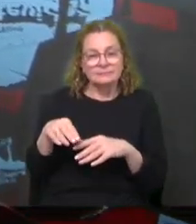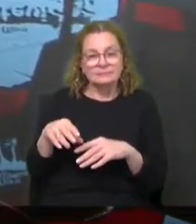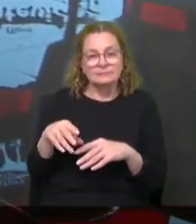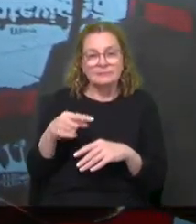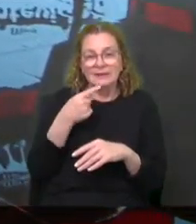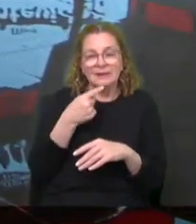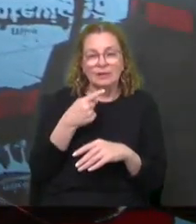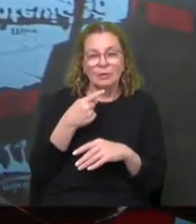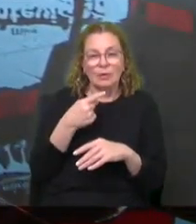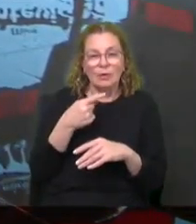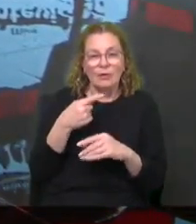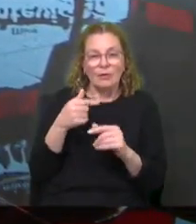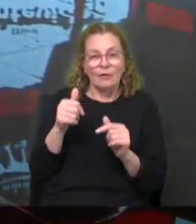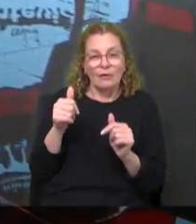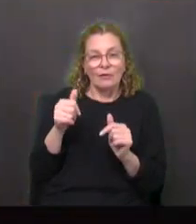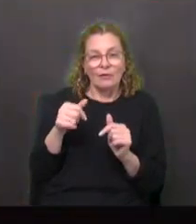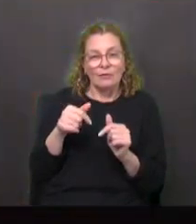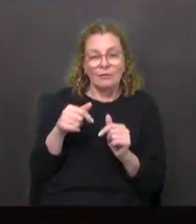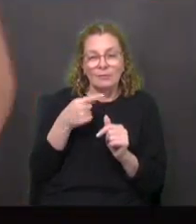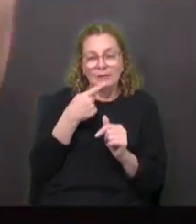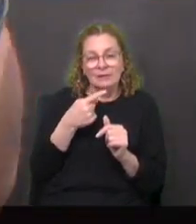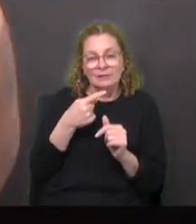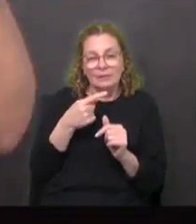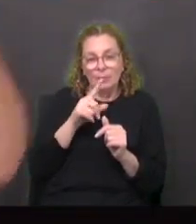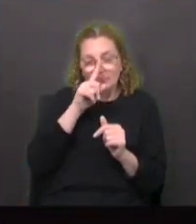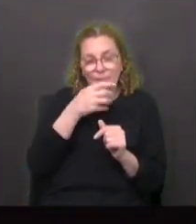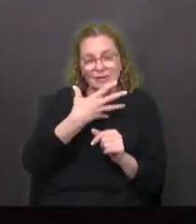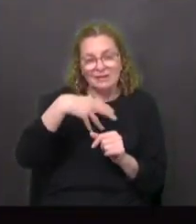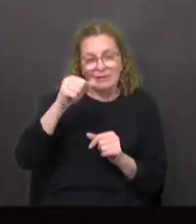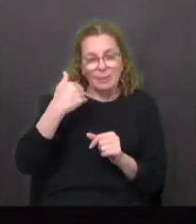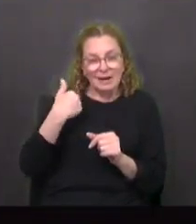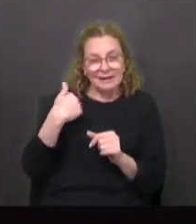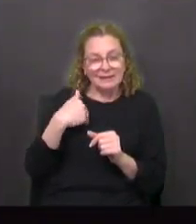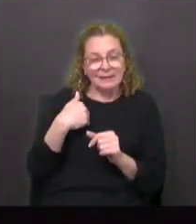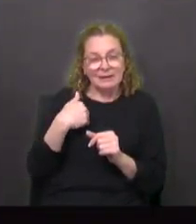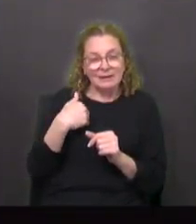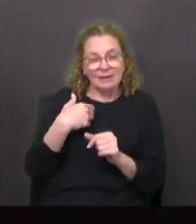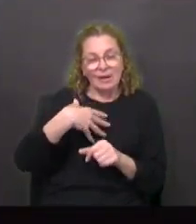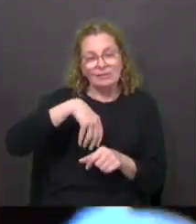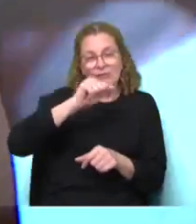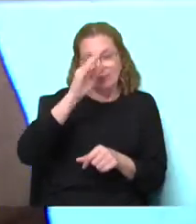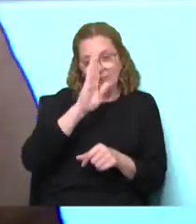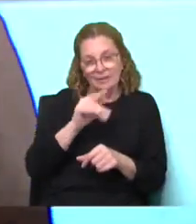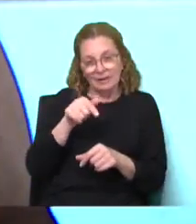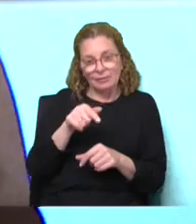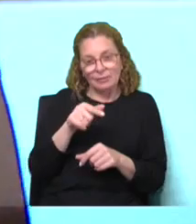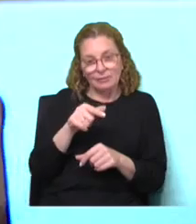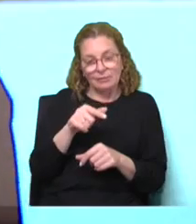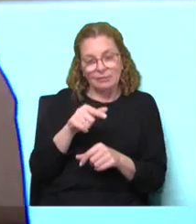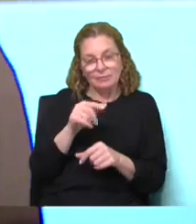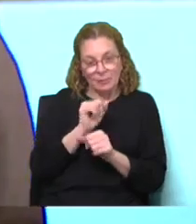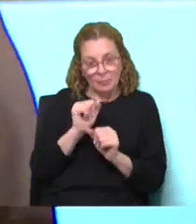pensando en que viajamos todos juntos y agarrar Montevideo Comics y llevarla para Argentina o llevarla para Brasil, esas cosas.